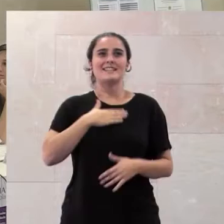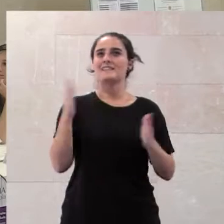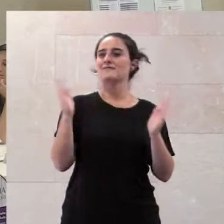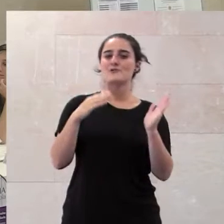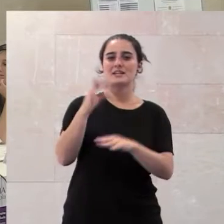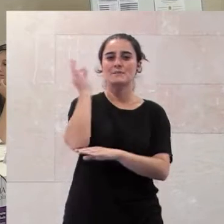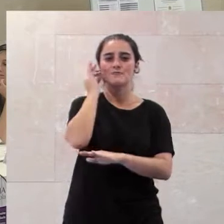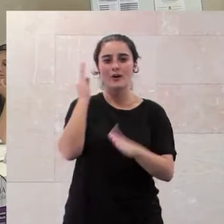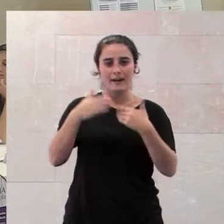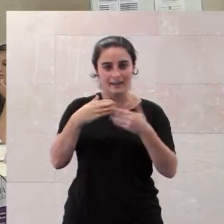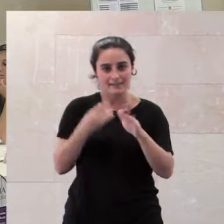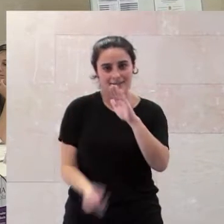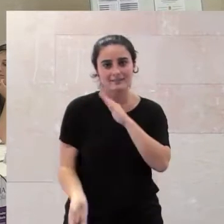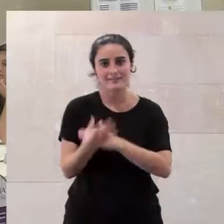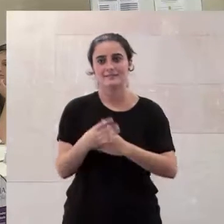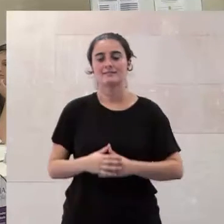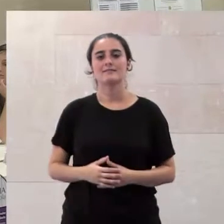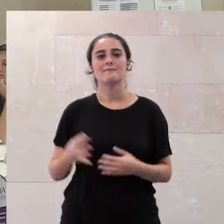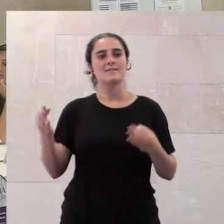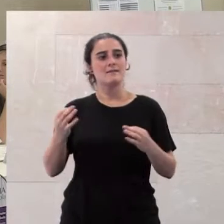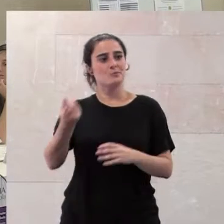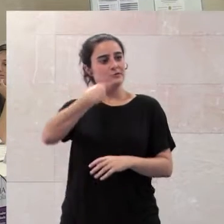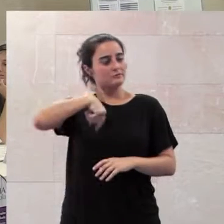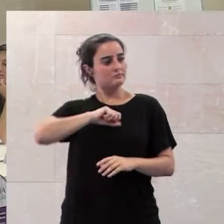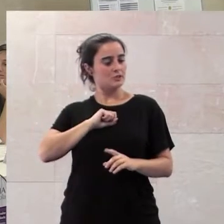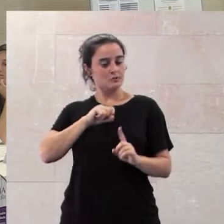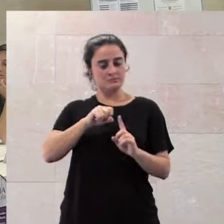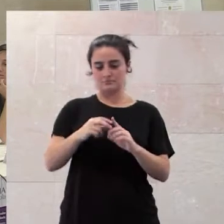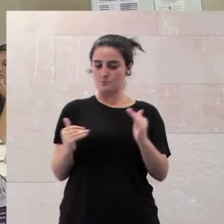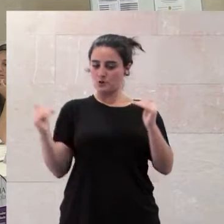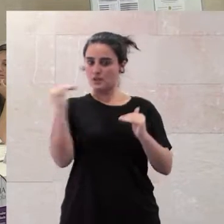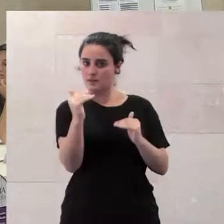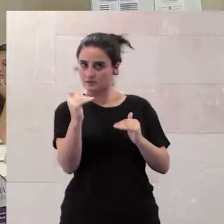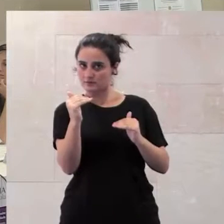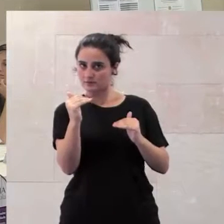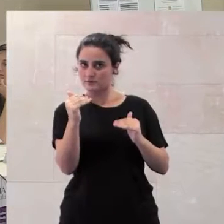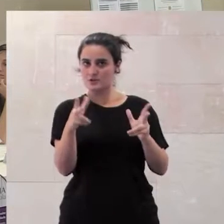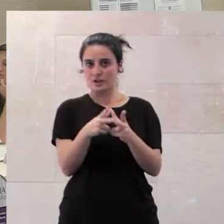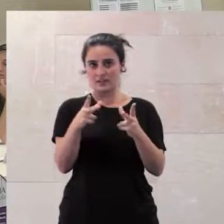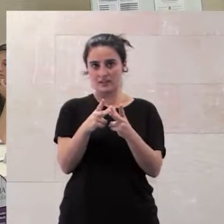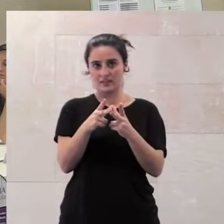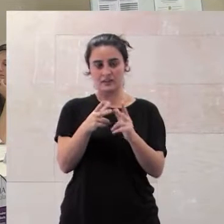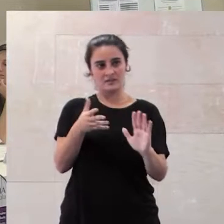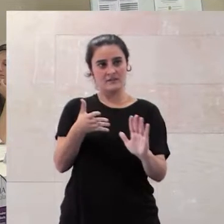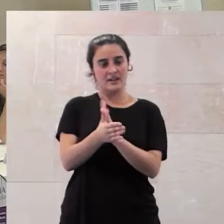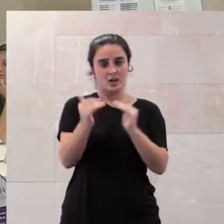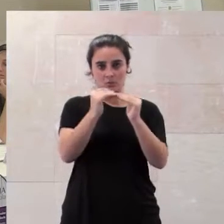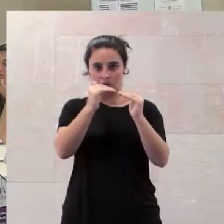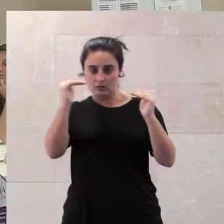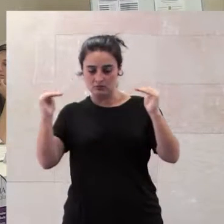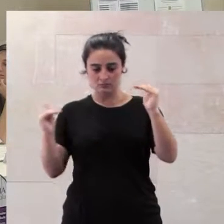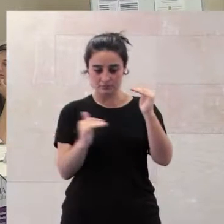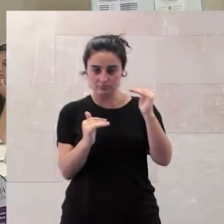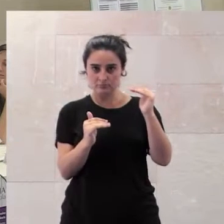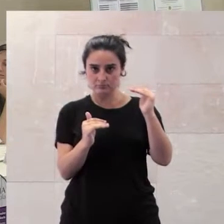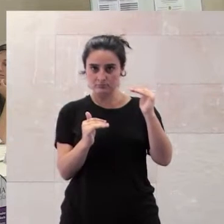mujeres? Tiene que ver también con la posición que las mujeres hemos tenido en la sociedad. Es decir, en esa posición de subalternidad que hemos tenido,